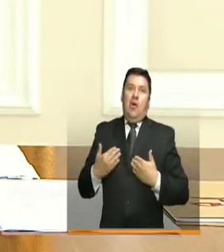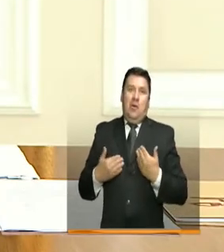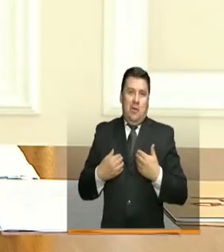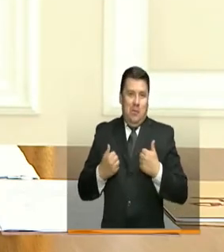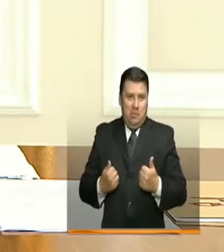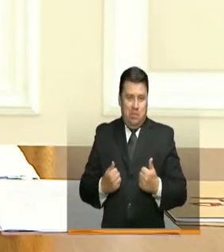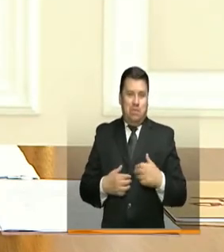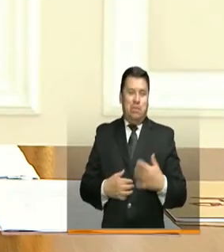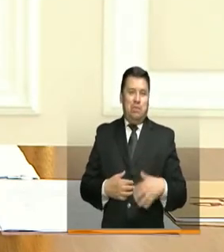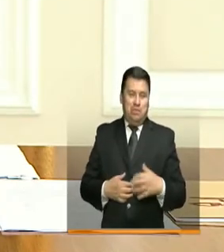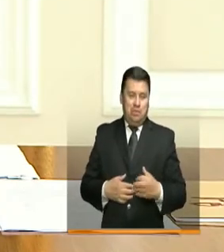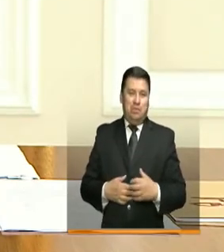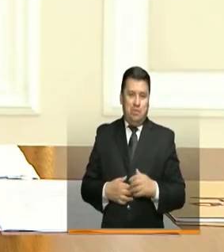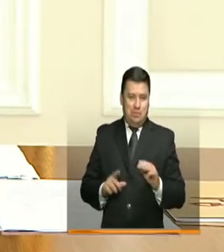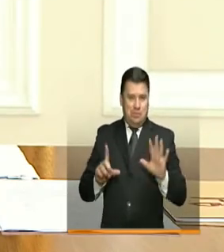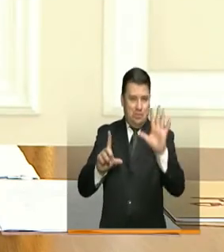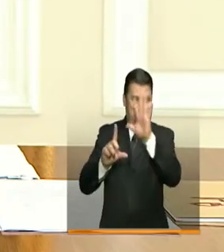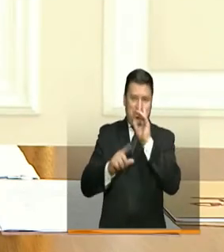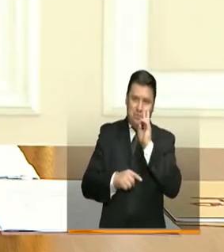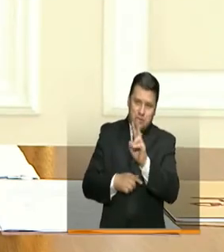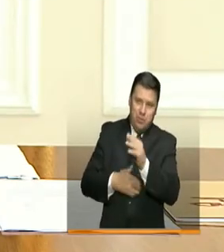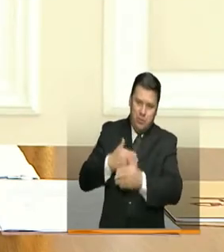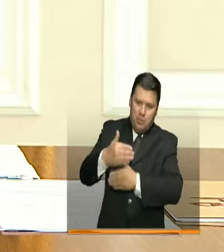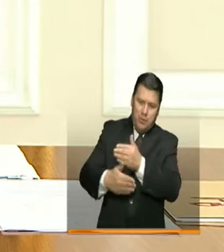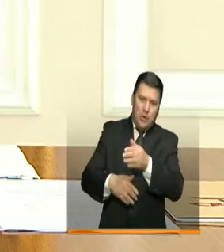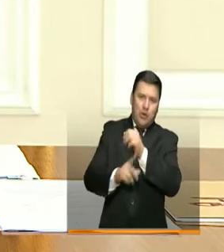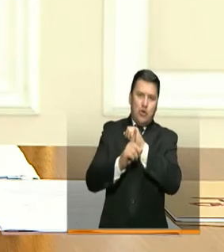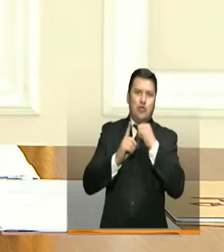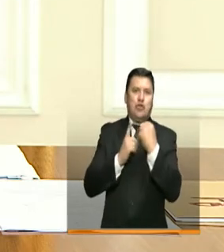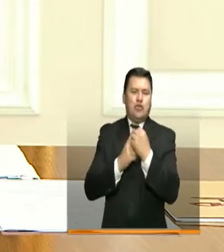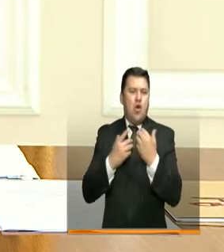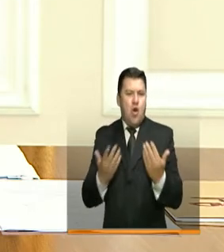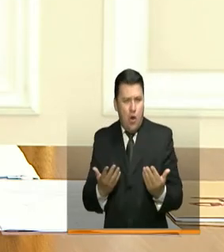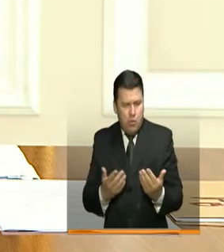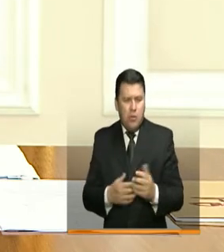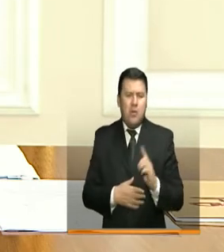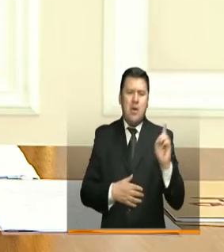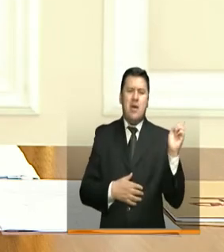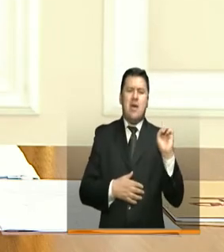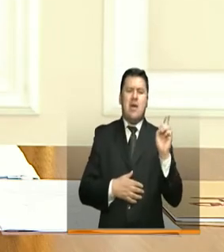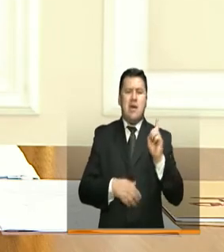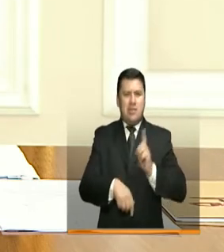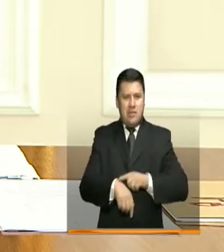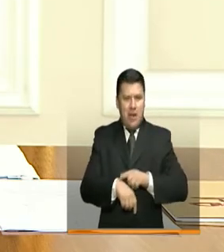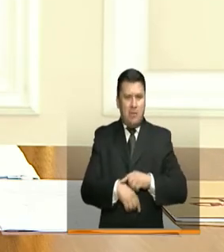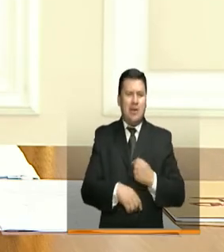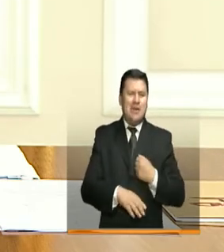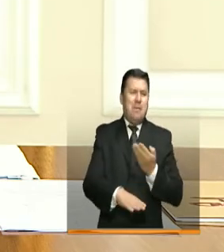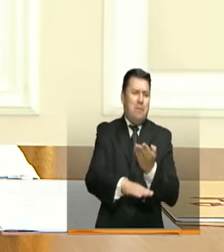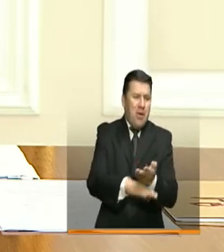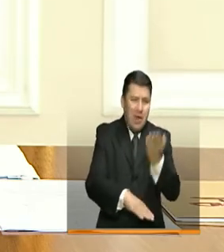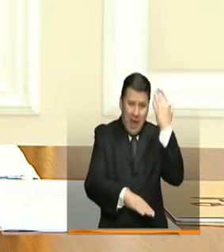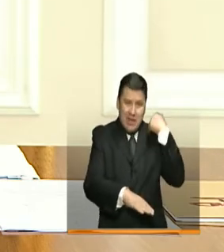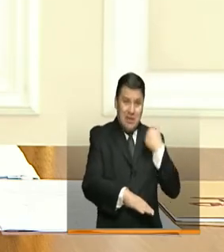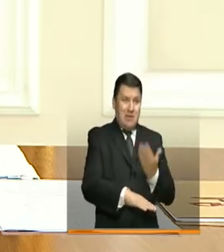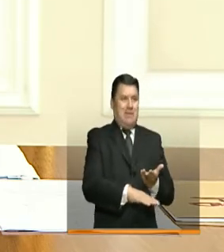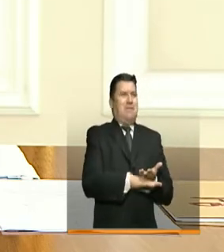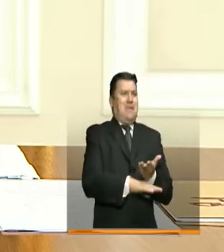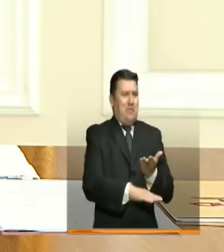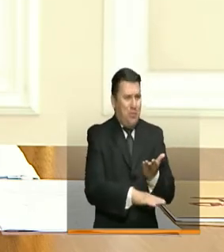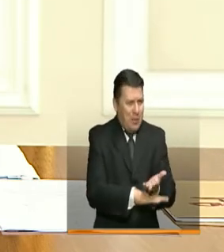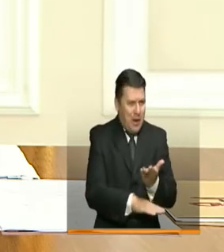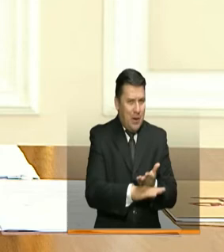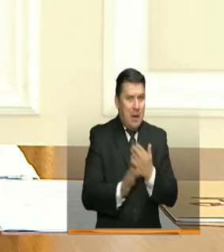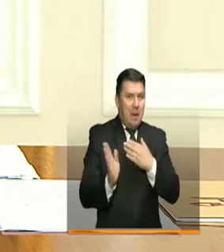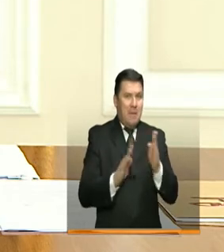ver no solamente este video, sino cómo avanza este programa social que durante mucho tiempo se lo planteé a los colombianos, quedó también en